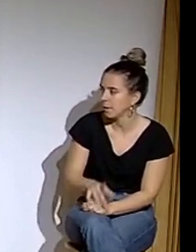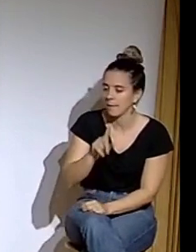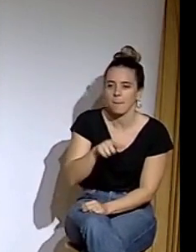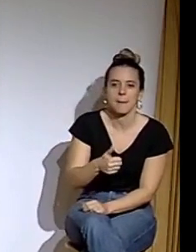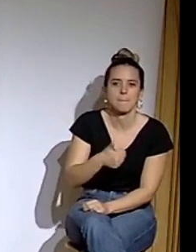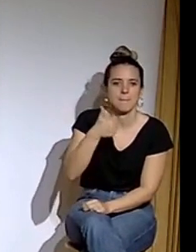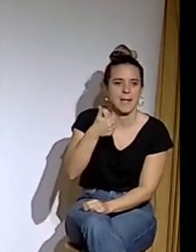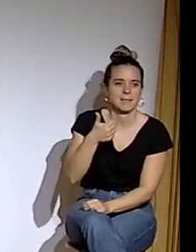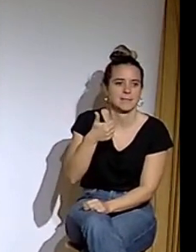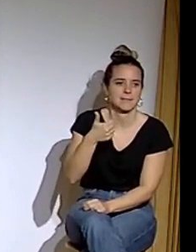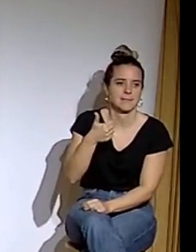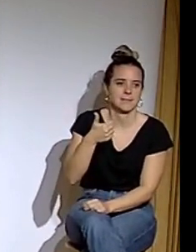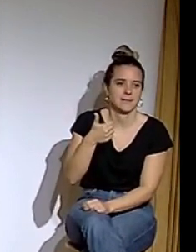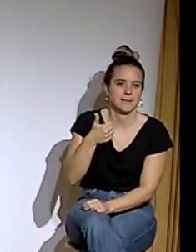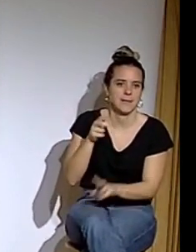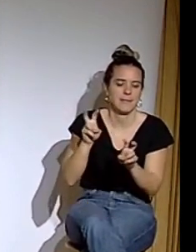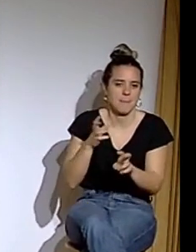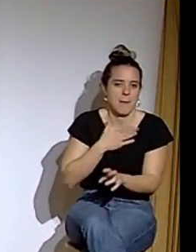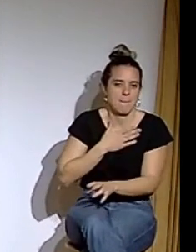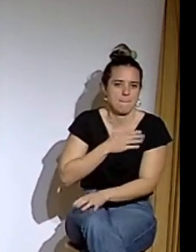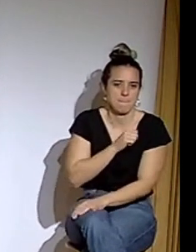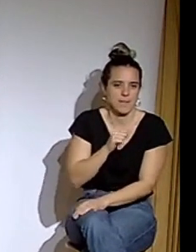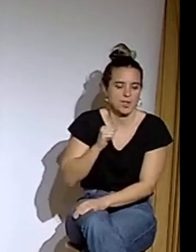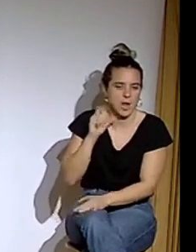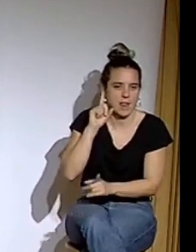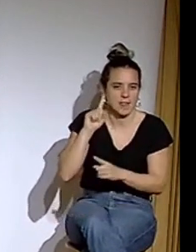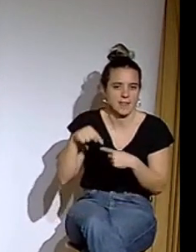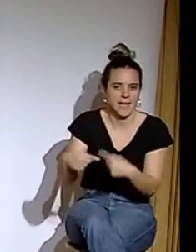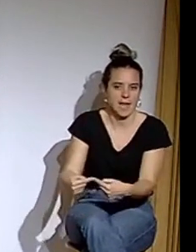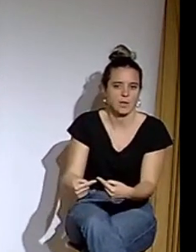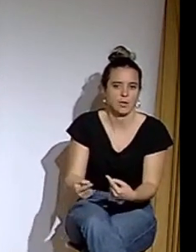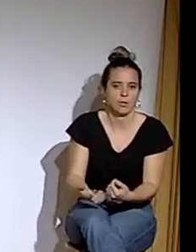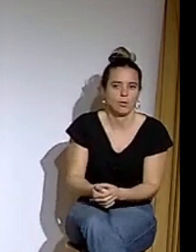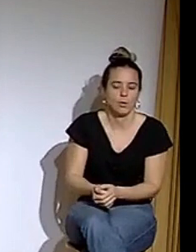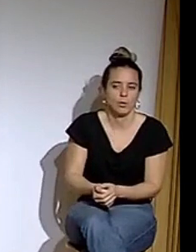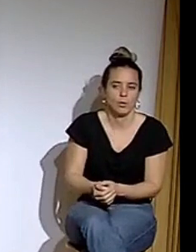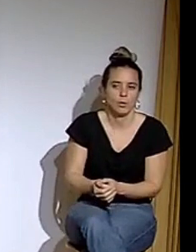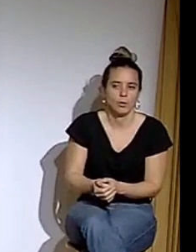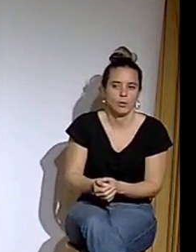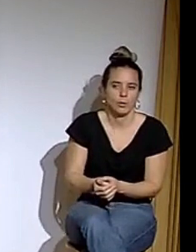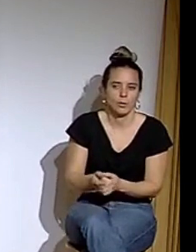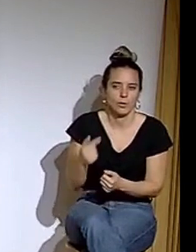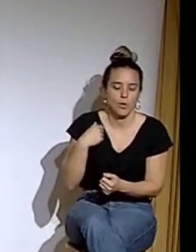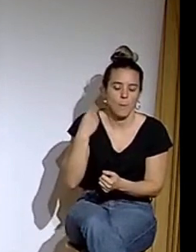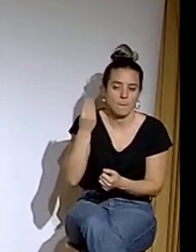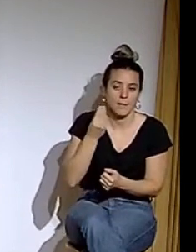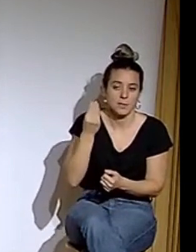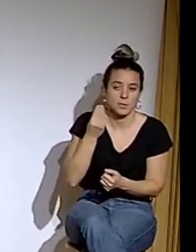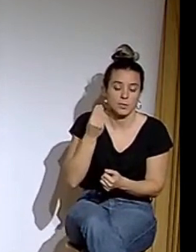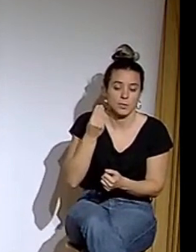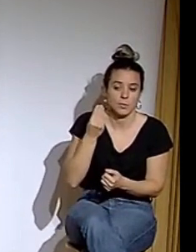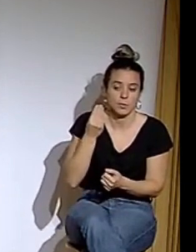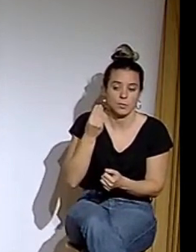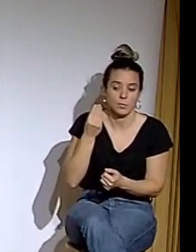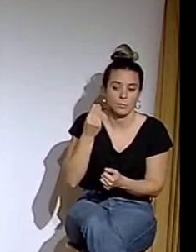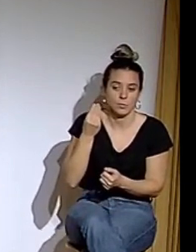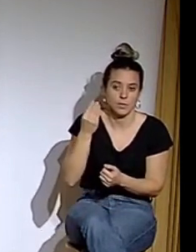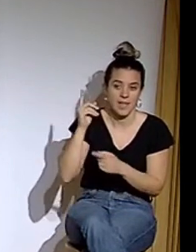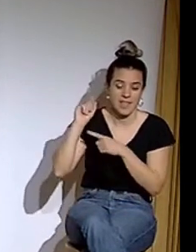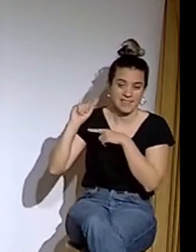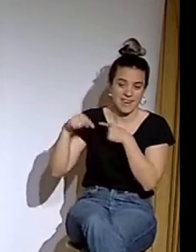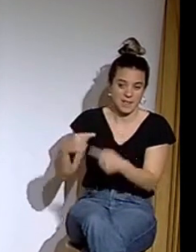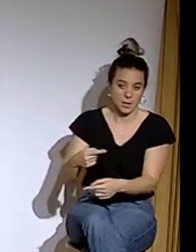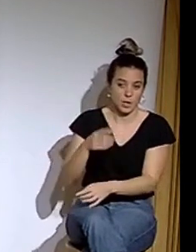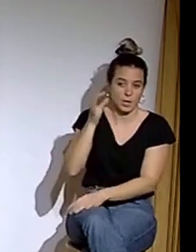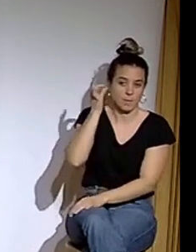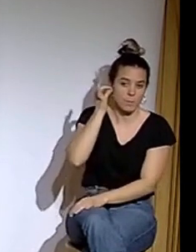terreno de lo personal de lo diario yo creo que toda la tradición que esto sí que tiene que ver mucho con las mujeres